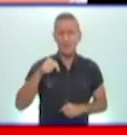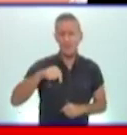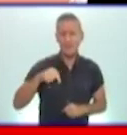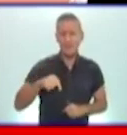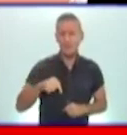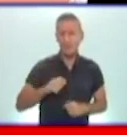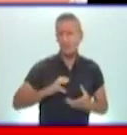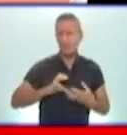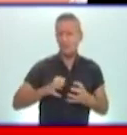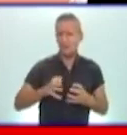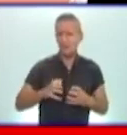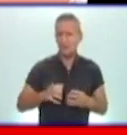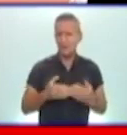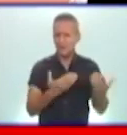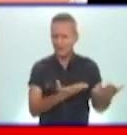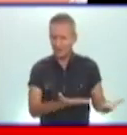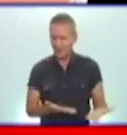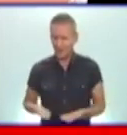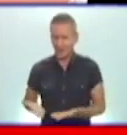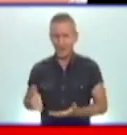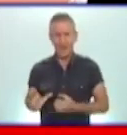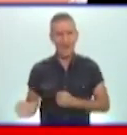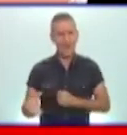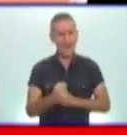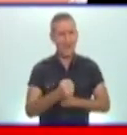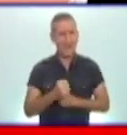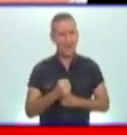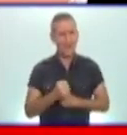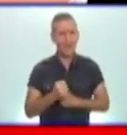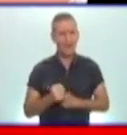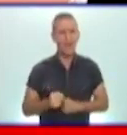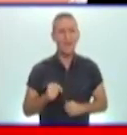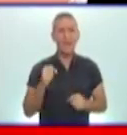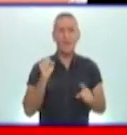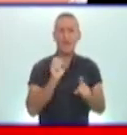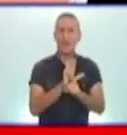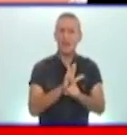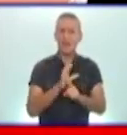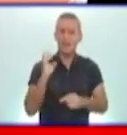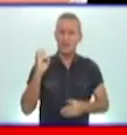le estamos dando la bienvenida a todos al reinicio del curso escolar